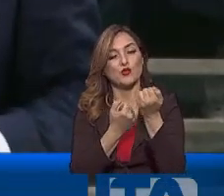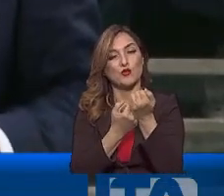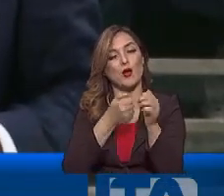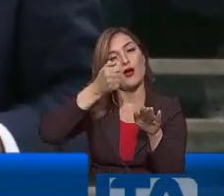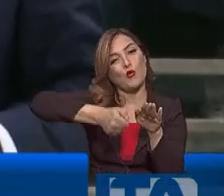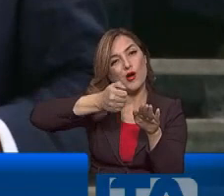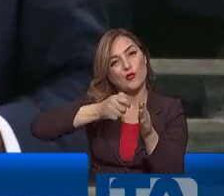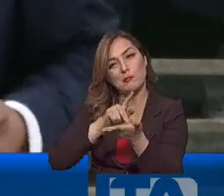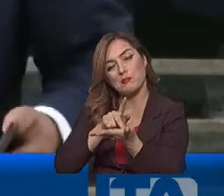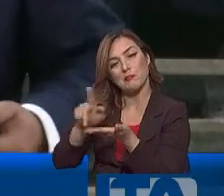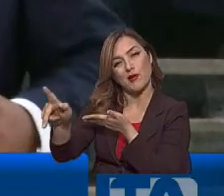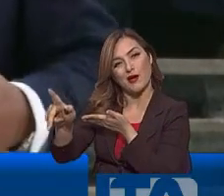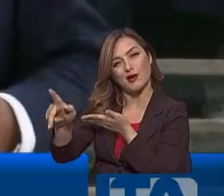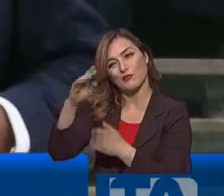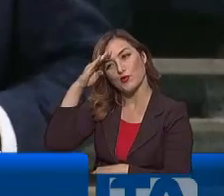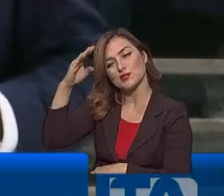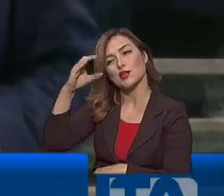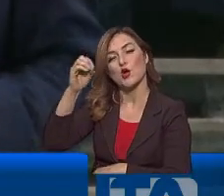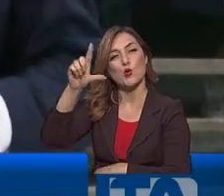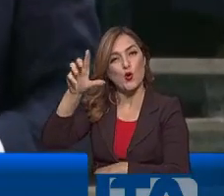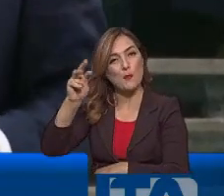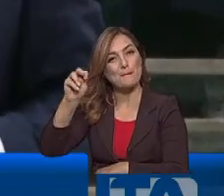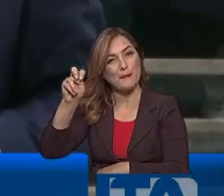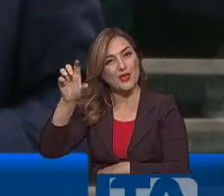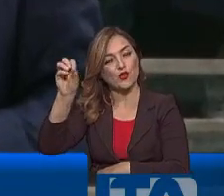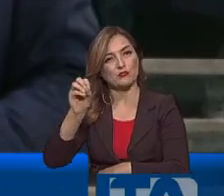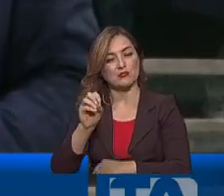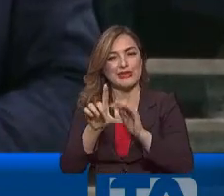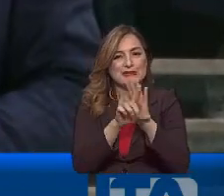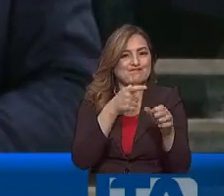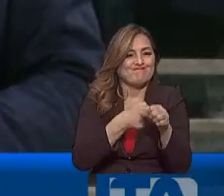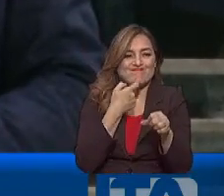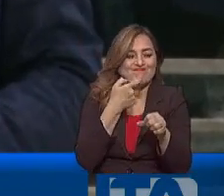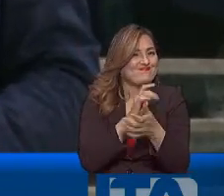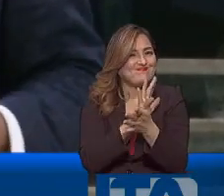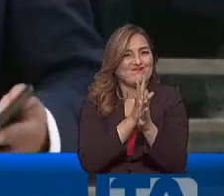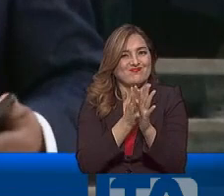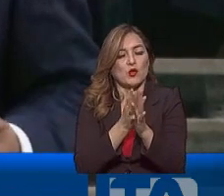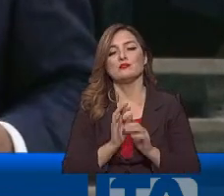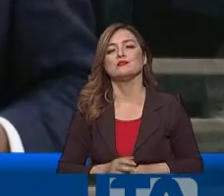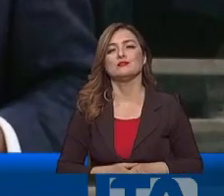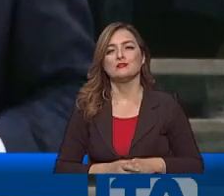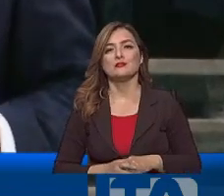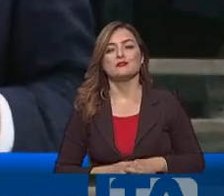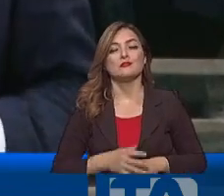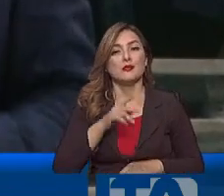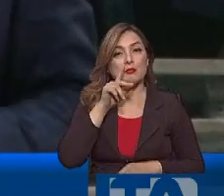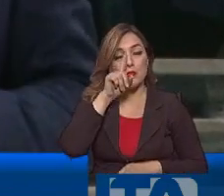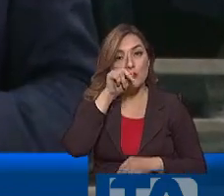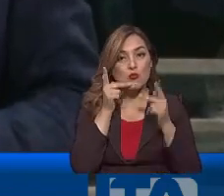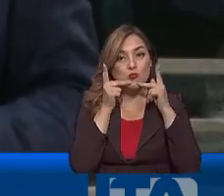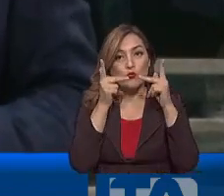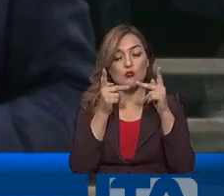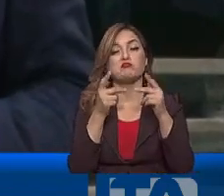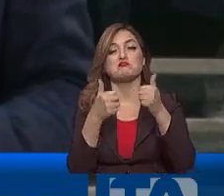Santiago Olmedo, algo que la ley no prevé específicamente. Sin embargo, para los servidores públicos es posible